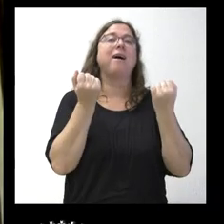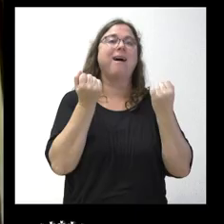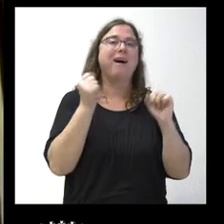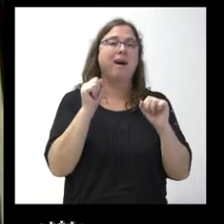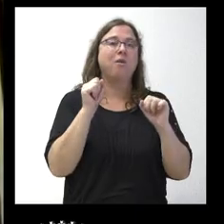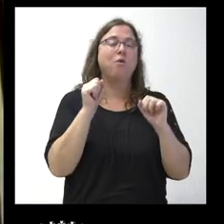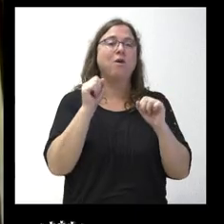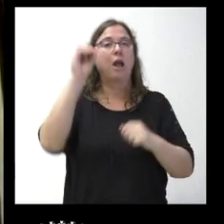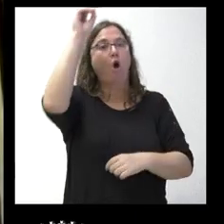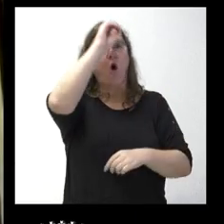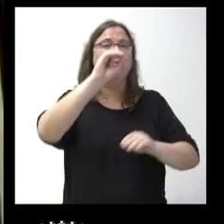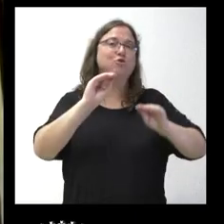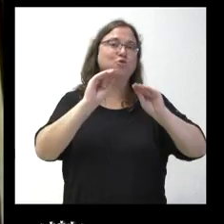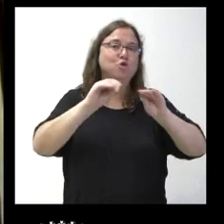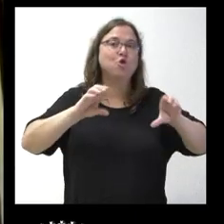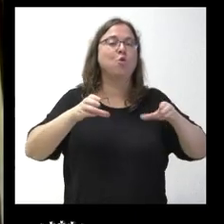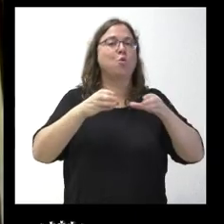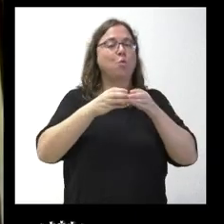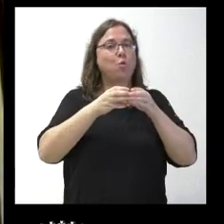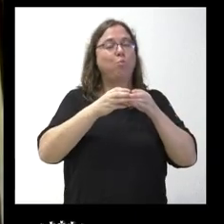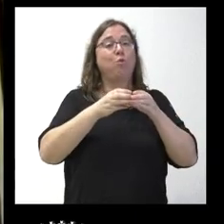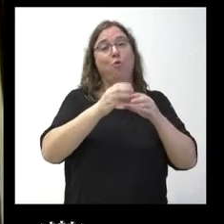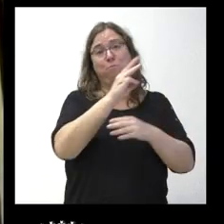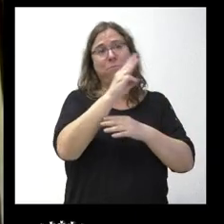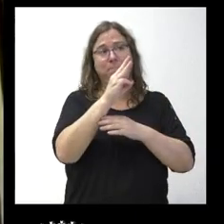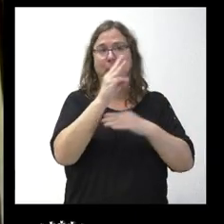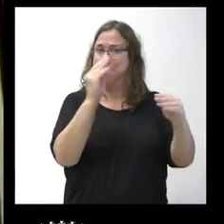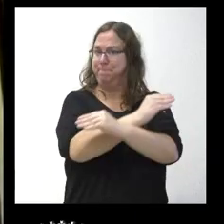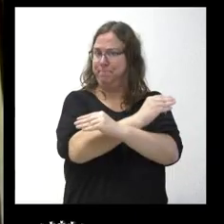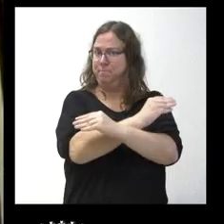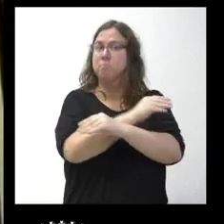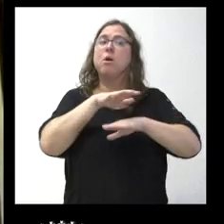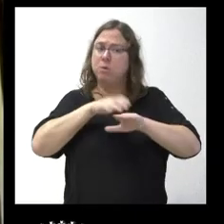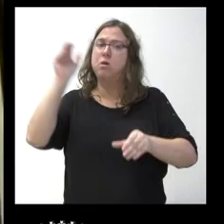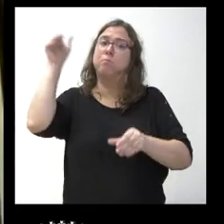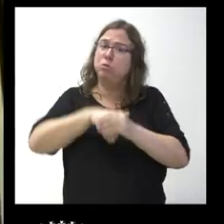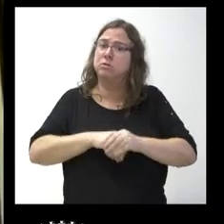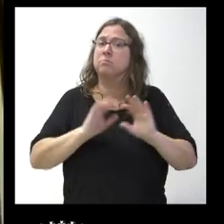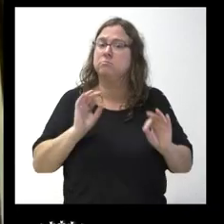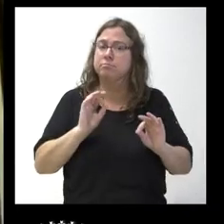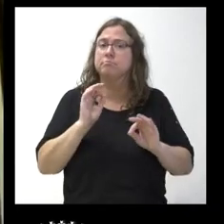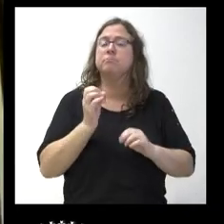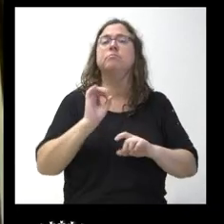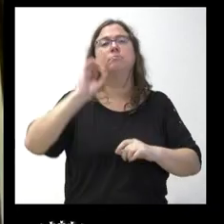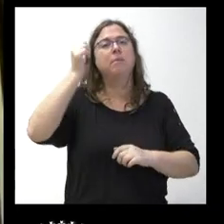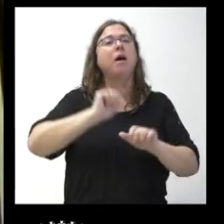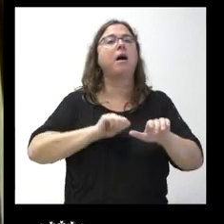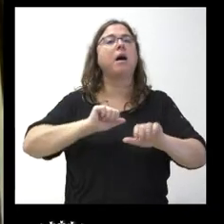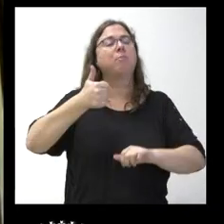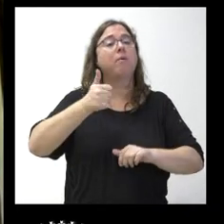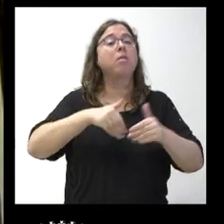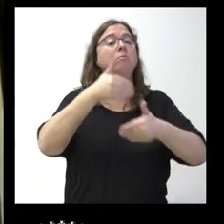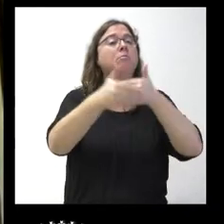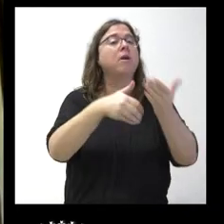esta la postura del grupo parlamentario del partido popular pero sí que salió adelante la iniciativa qué pasos van a dar y qué calendario